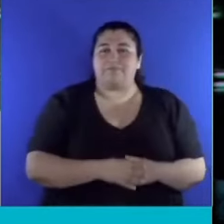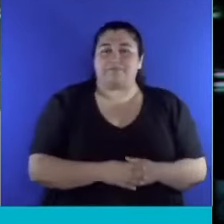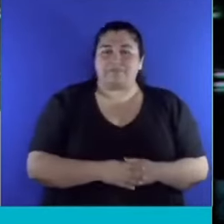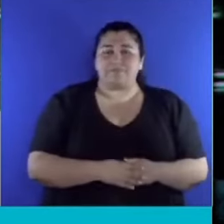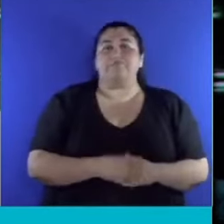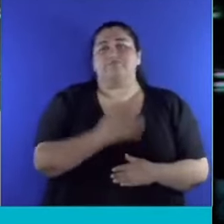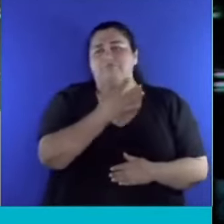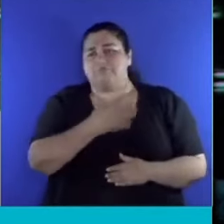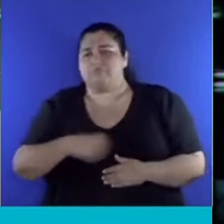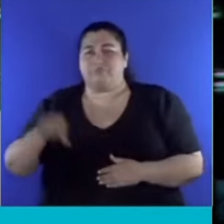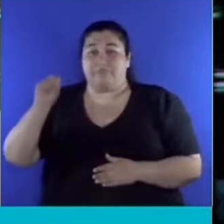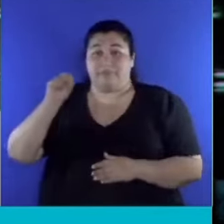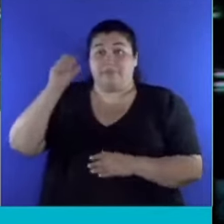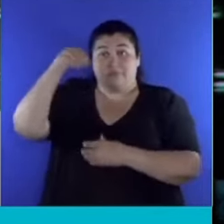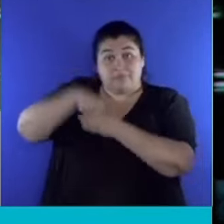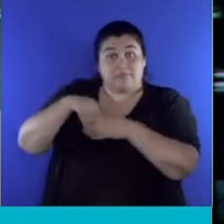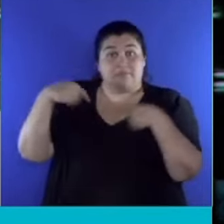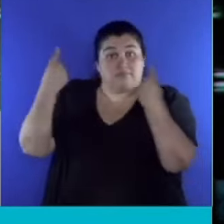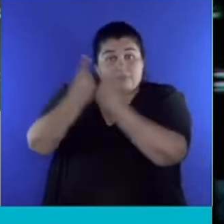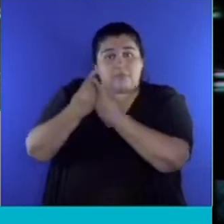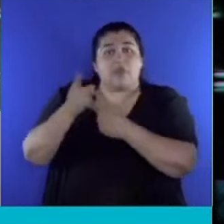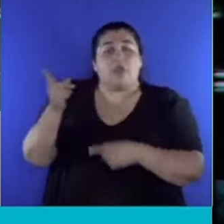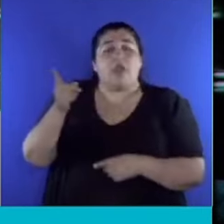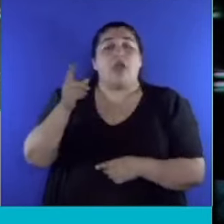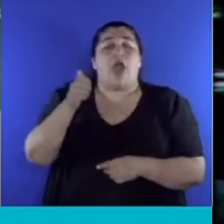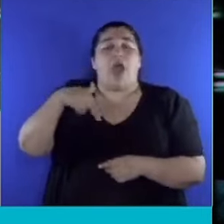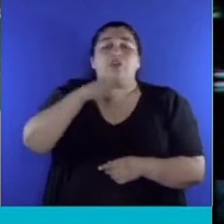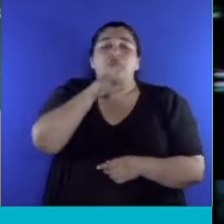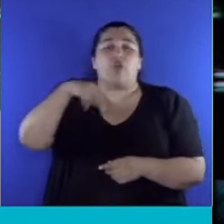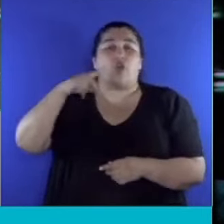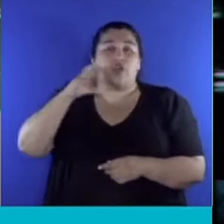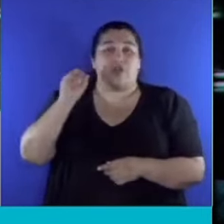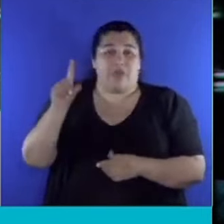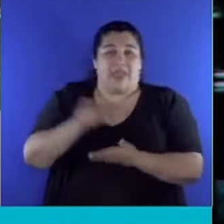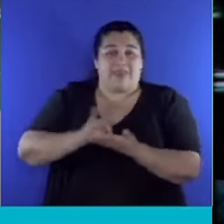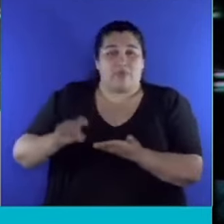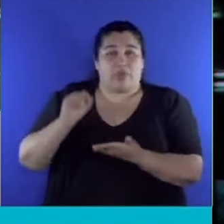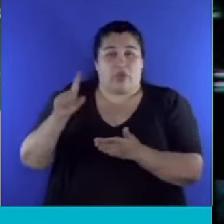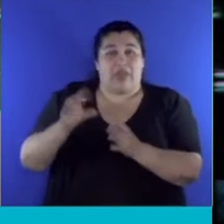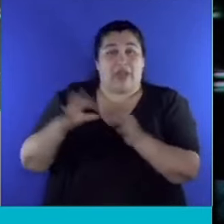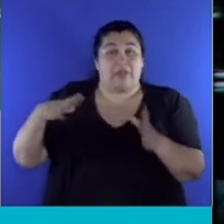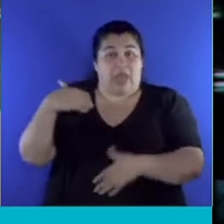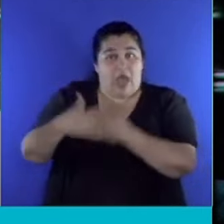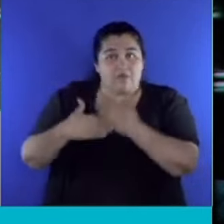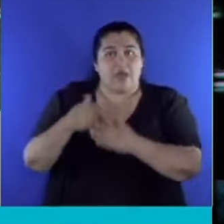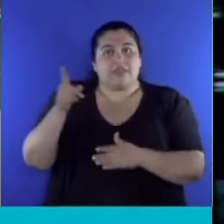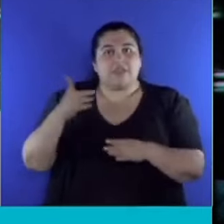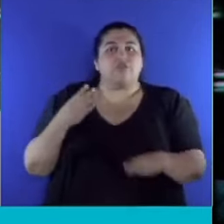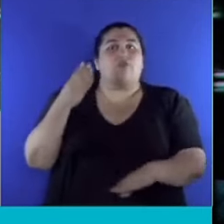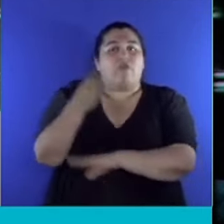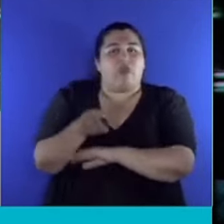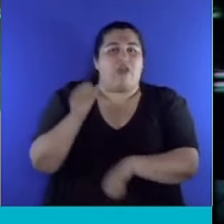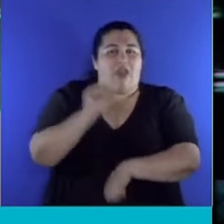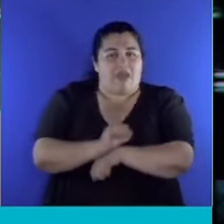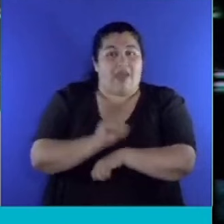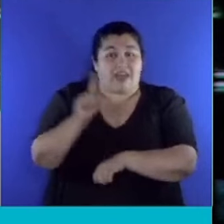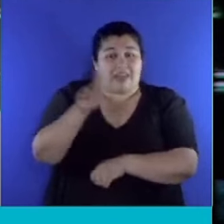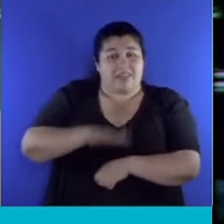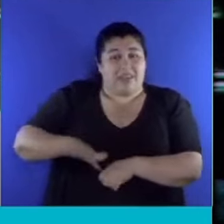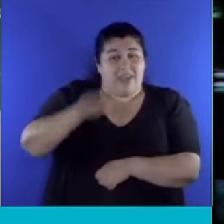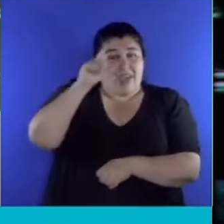esma Antonio pernía ese que los diputados de la libertad avanza fueron a visitar a la cárcel de